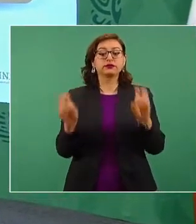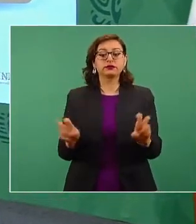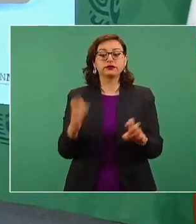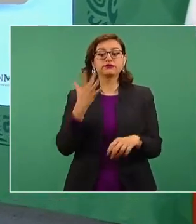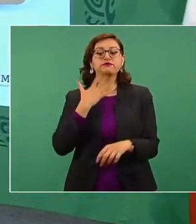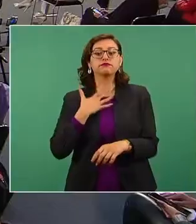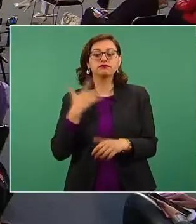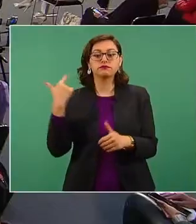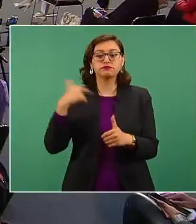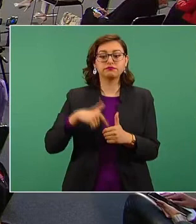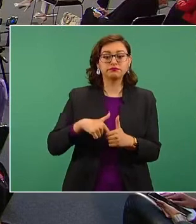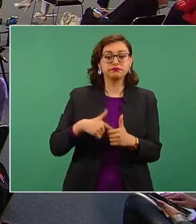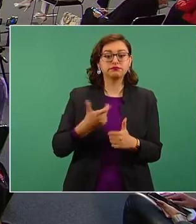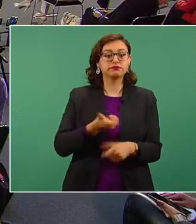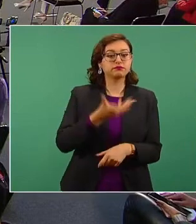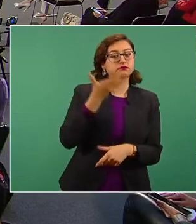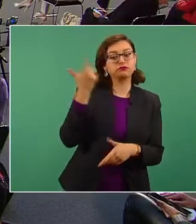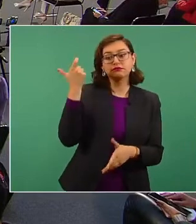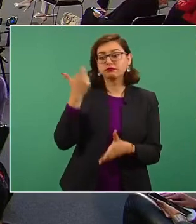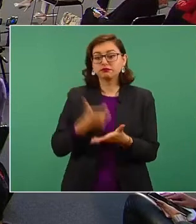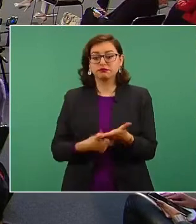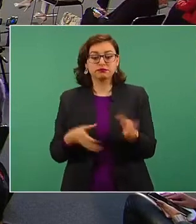los energéticos.